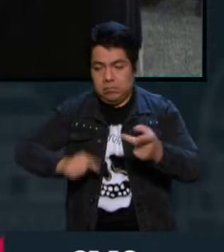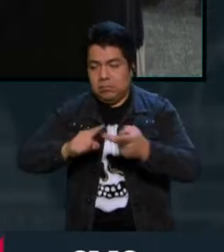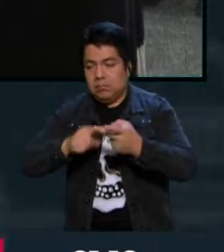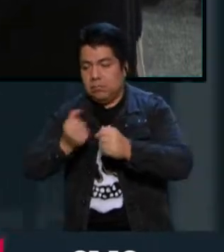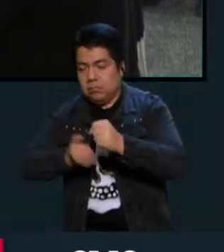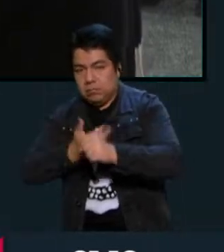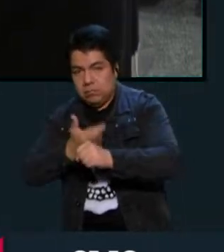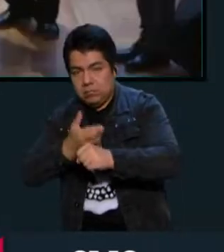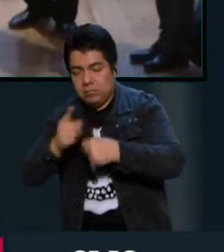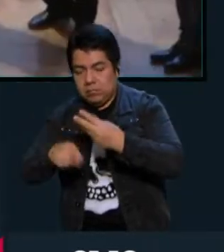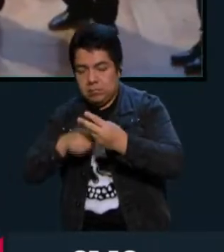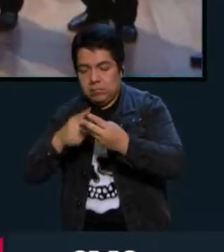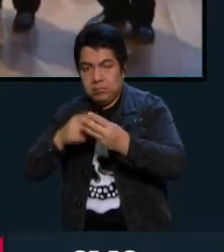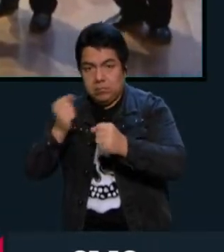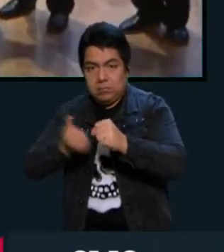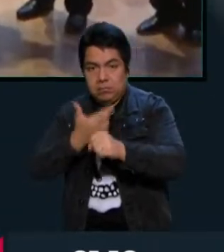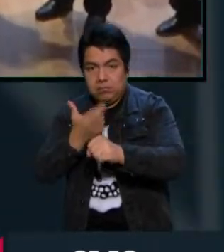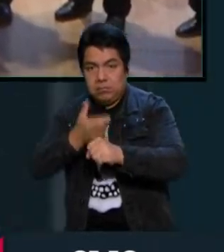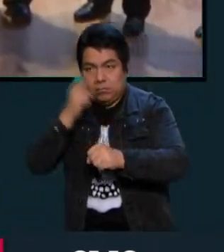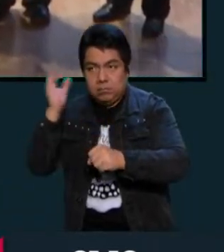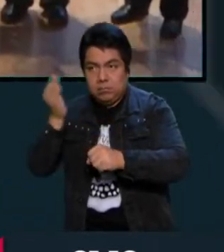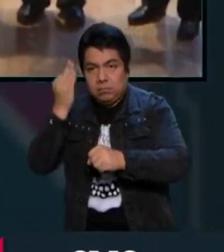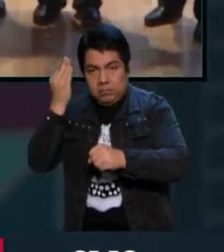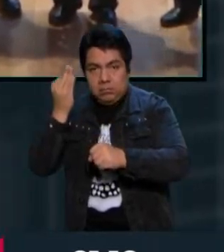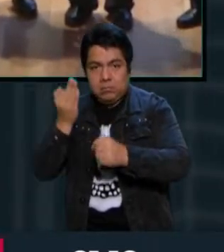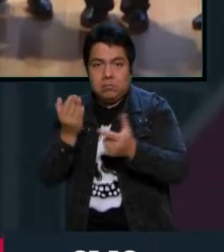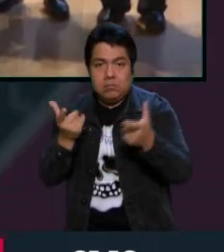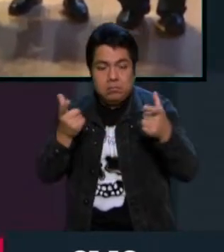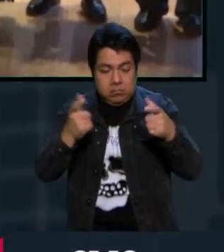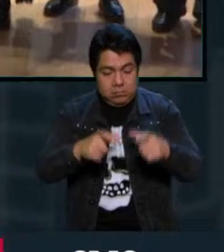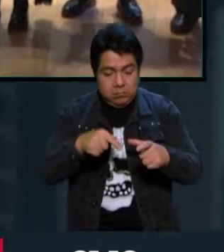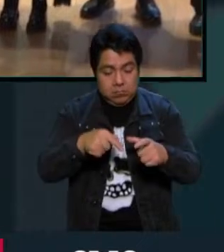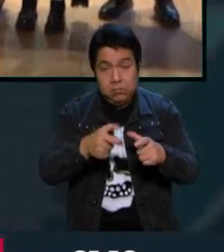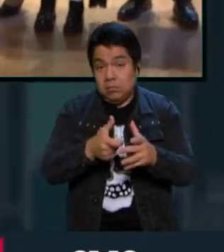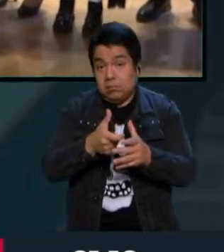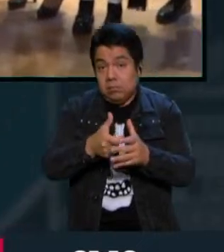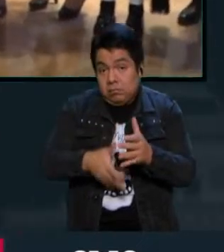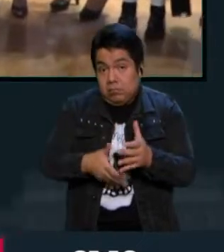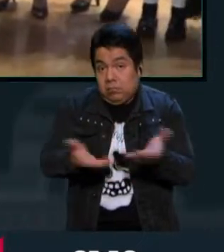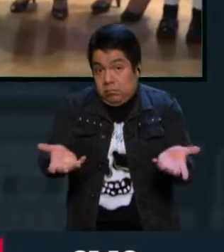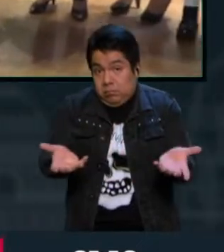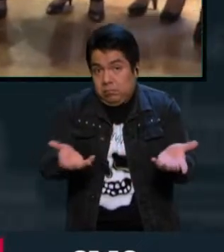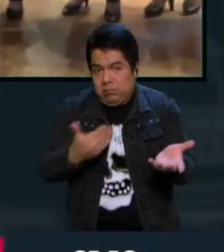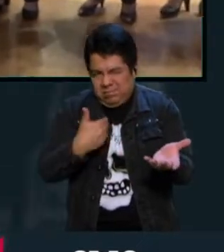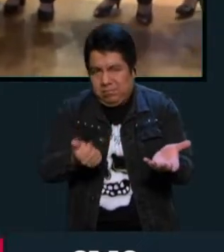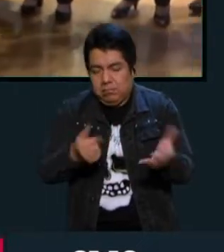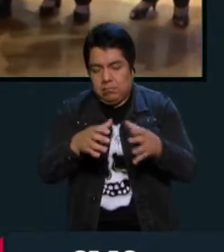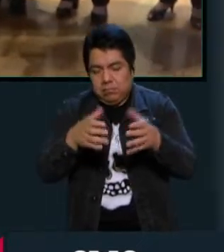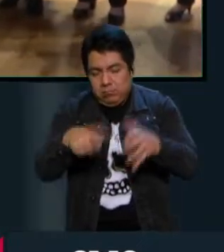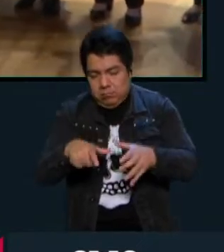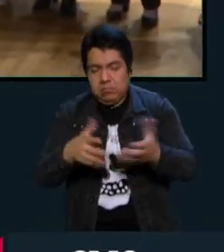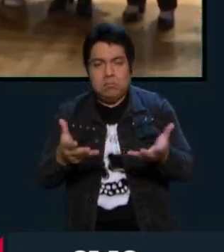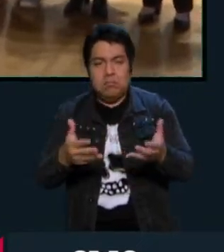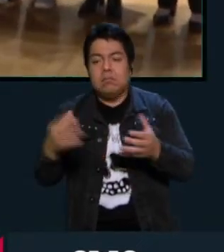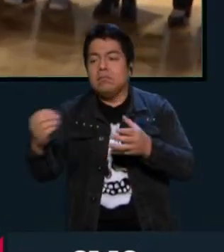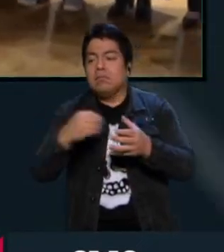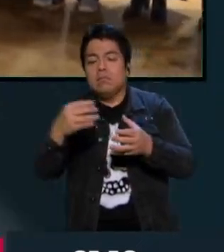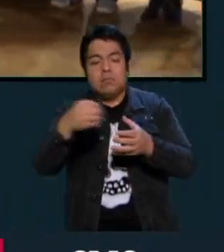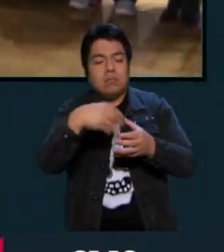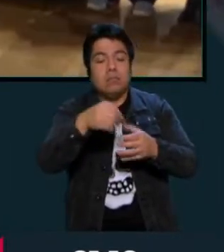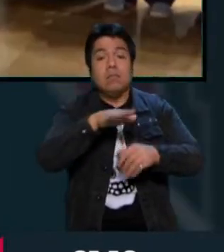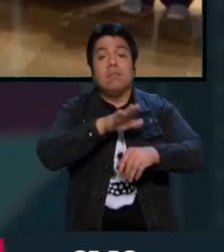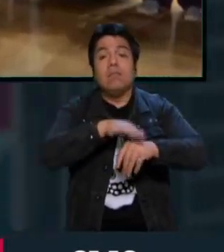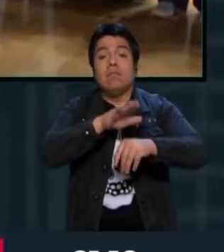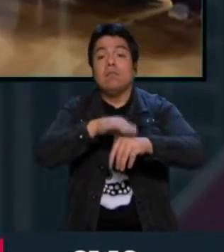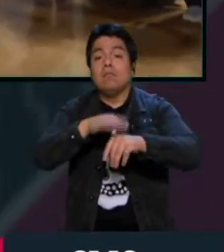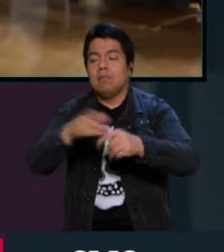Local, la federal y la metrópoli, pues nos va a salir más barato el pastel a todo el mundo, claro, ¿no? Y se van a poder hacer más pasteles. Perdón